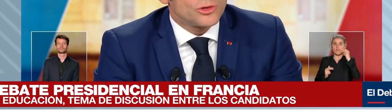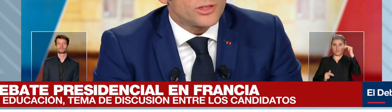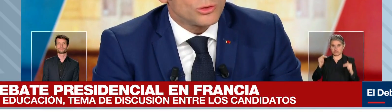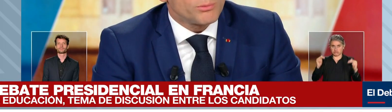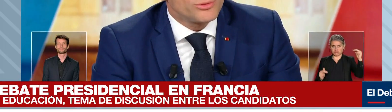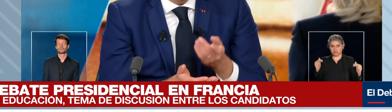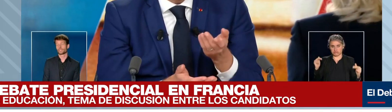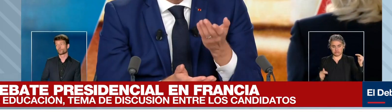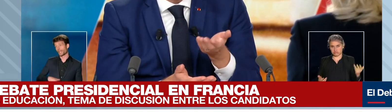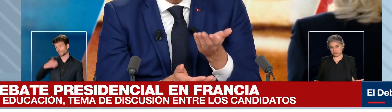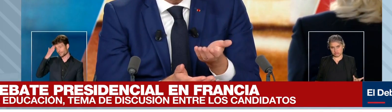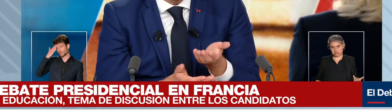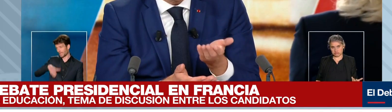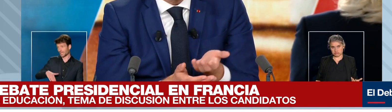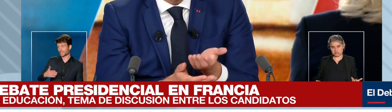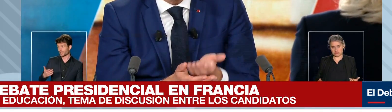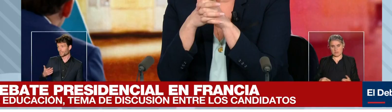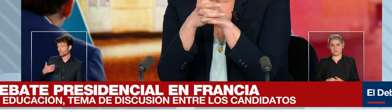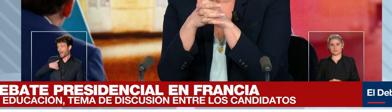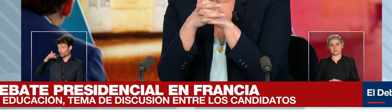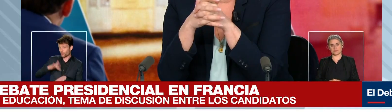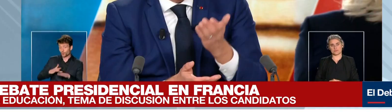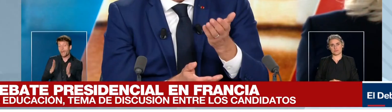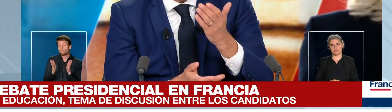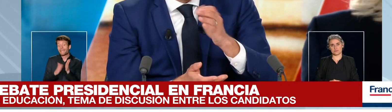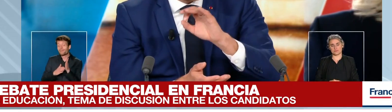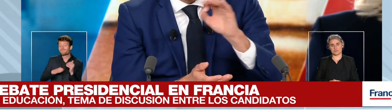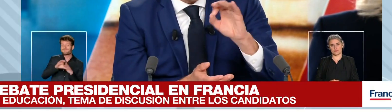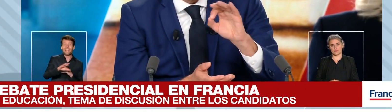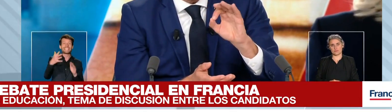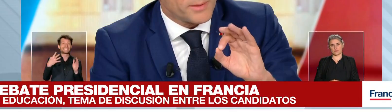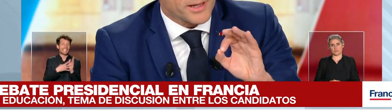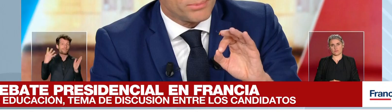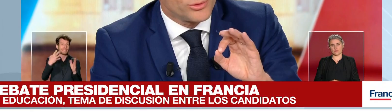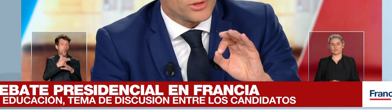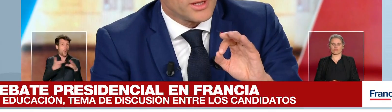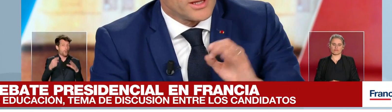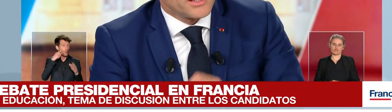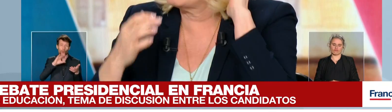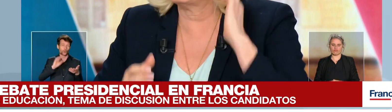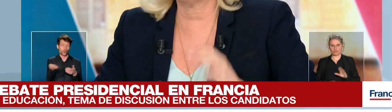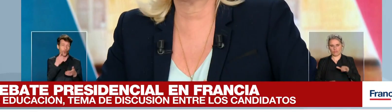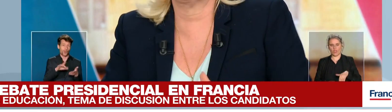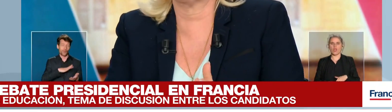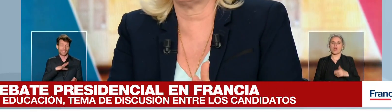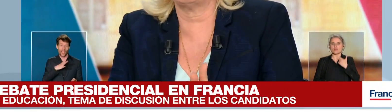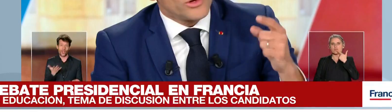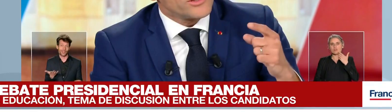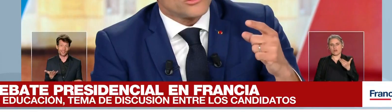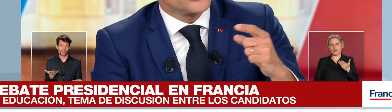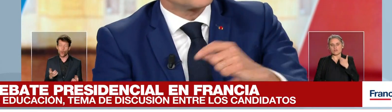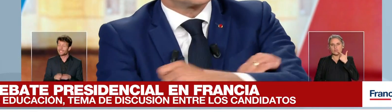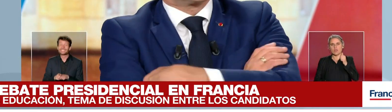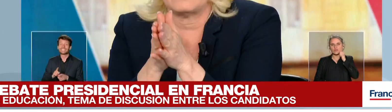los niveles de los alumnos no son siempre los mismos. Que les dio una prima de 4.000 euros a todos los profesores que están ahí.